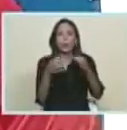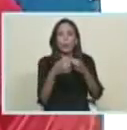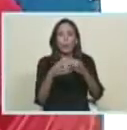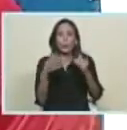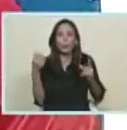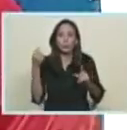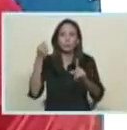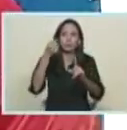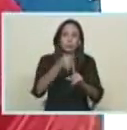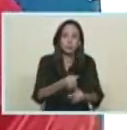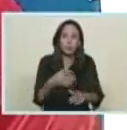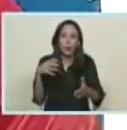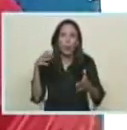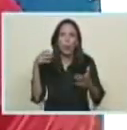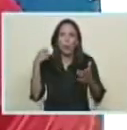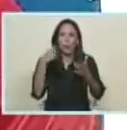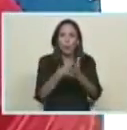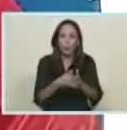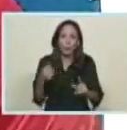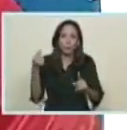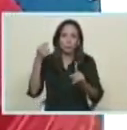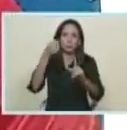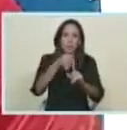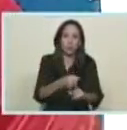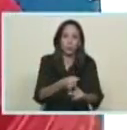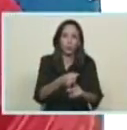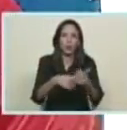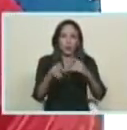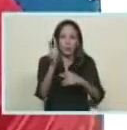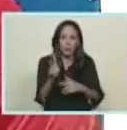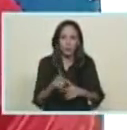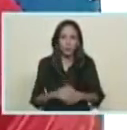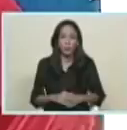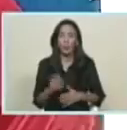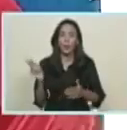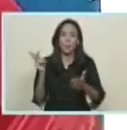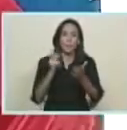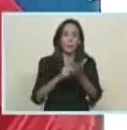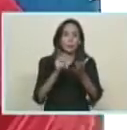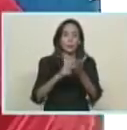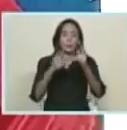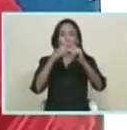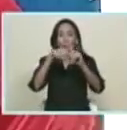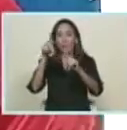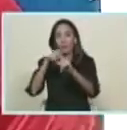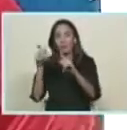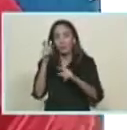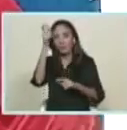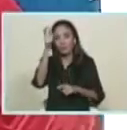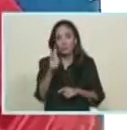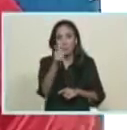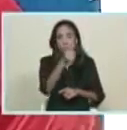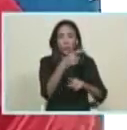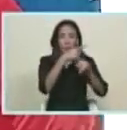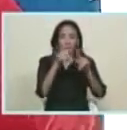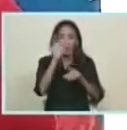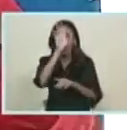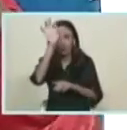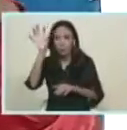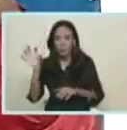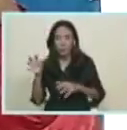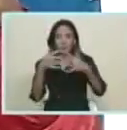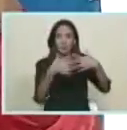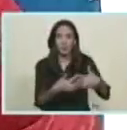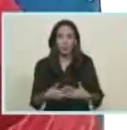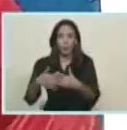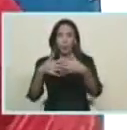contra Cipriano Castro. La participación de los embajadores entonces en Venezuela, la participación del gobierno